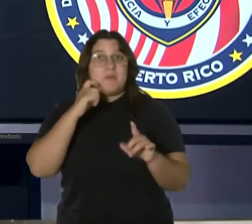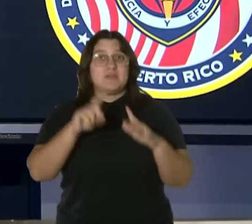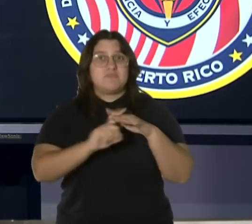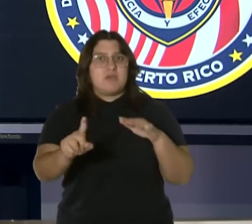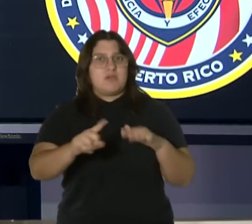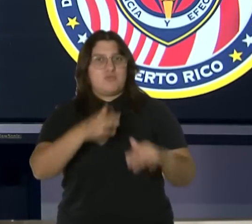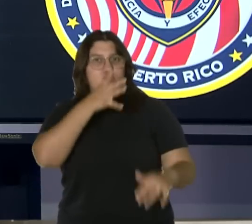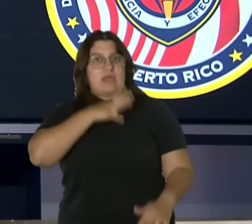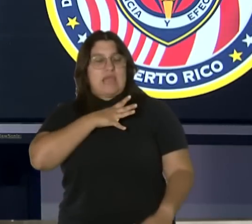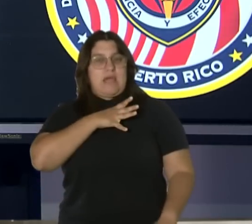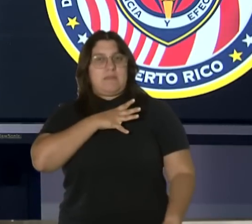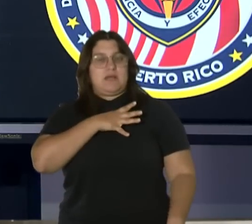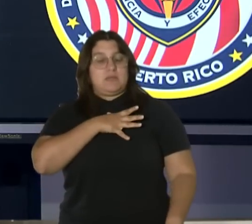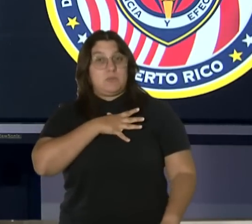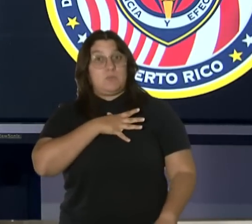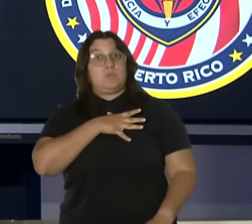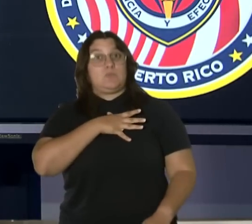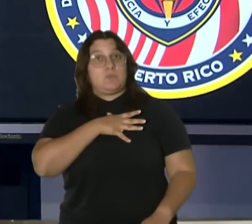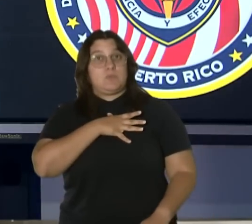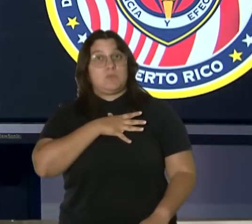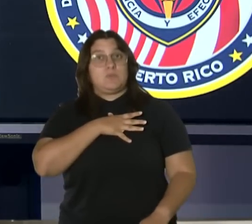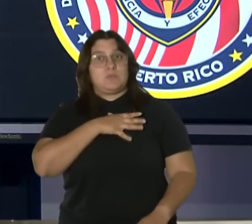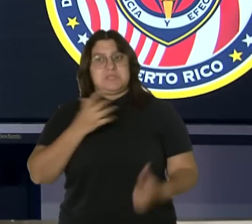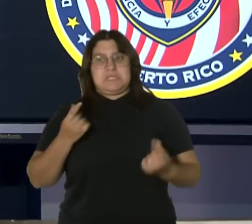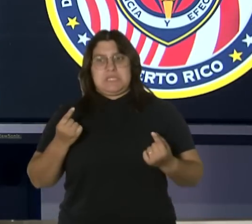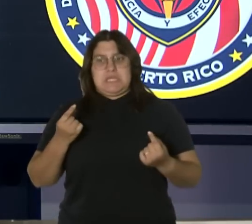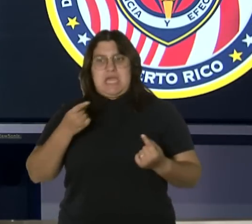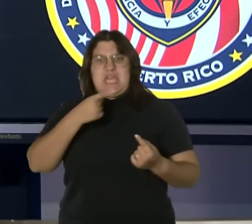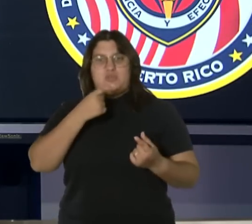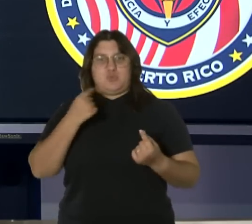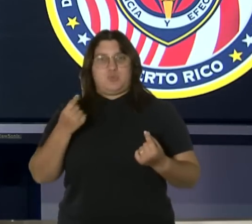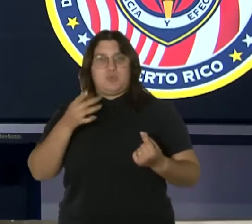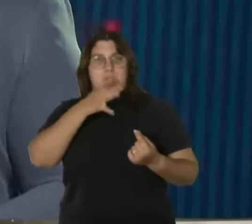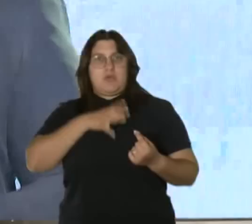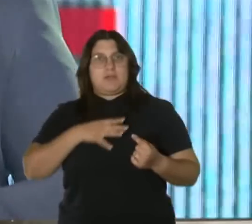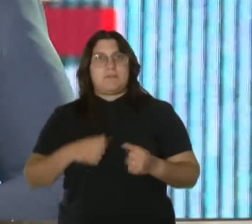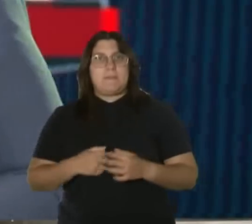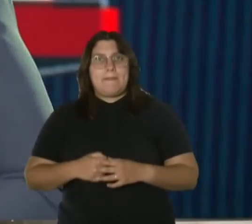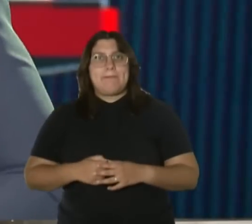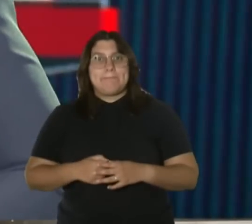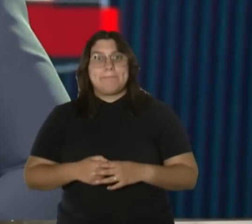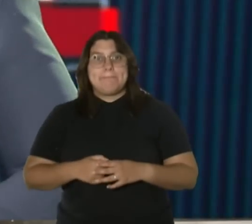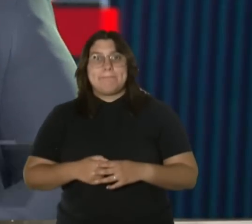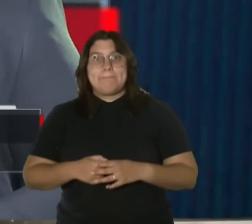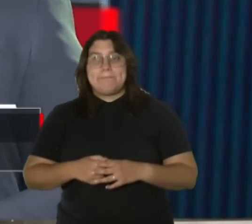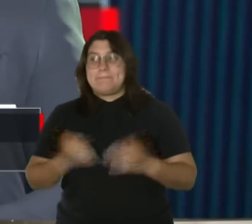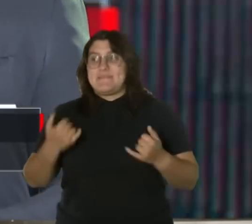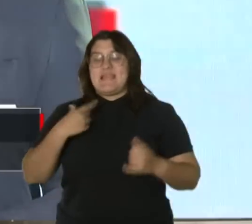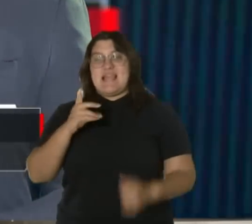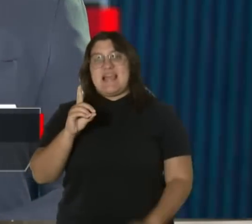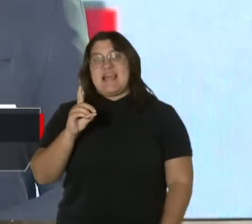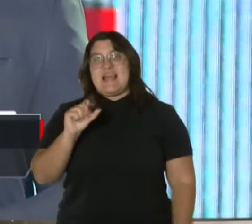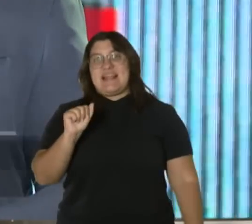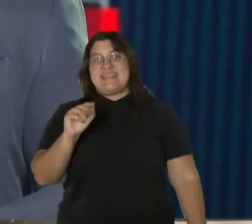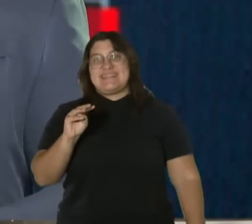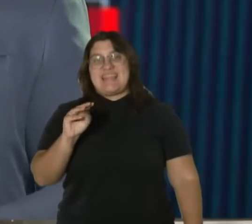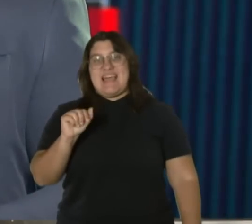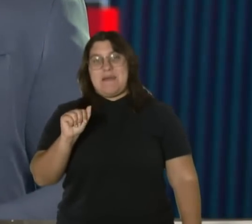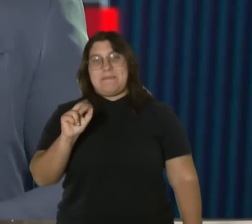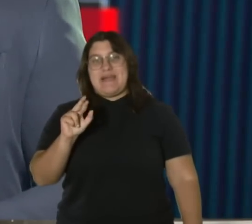una dama y esta mujer que pasó con ella sí Miguel estamos hablando de Damaris Calderón Guzmán